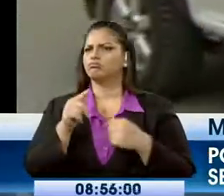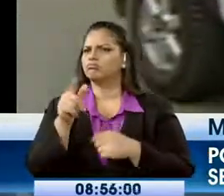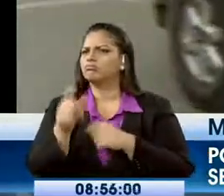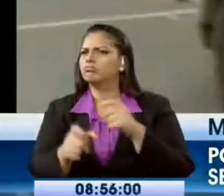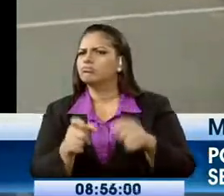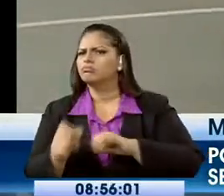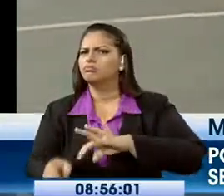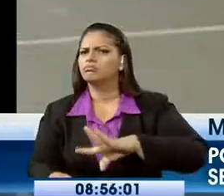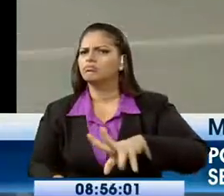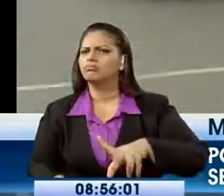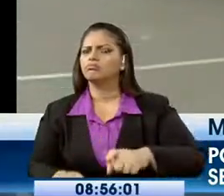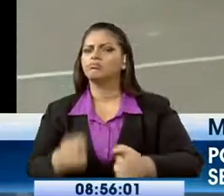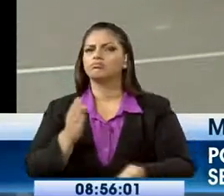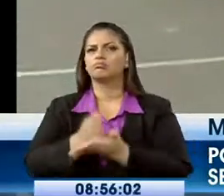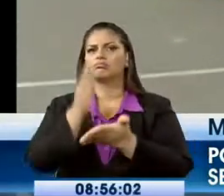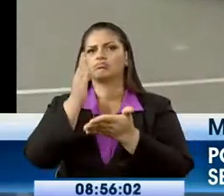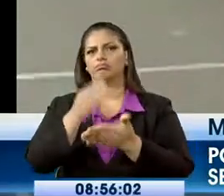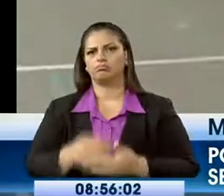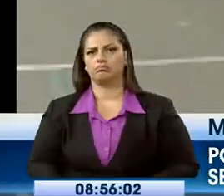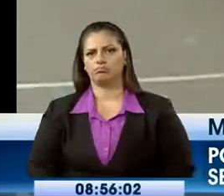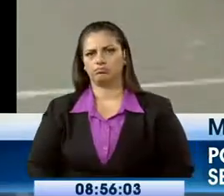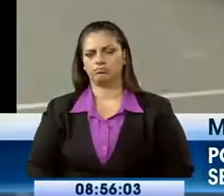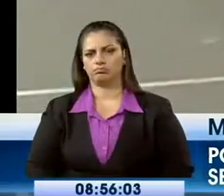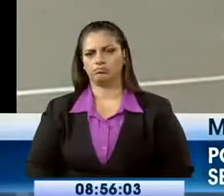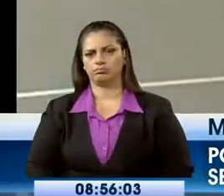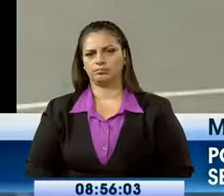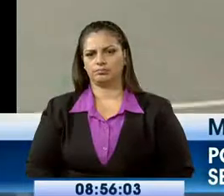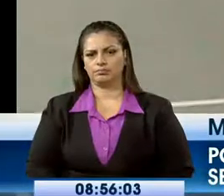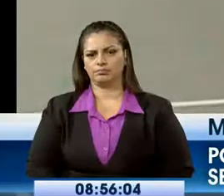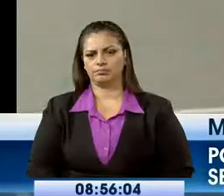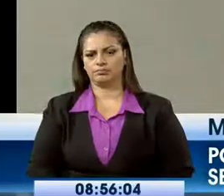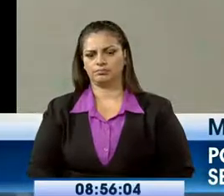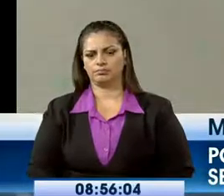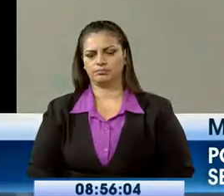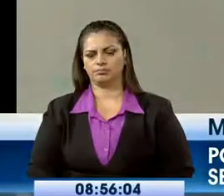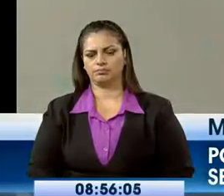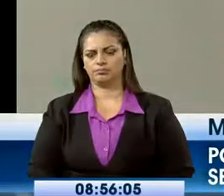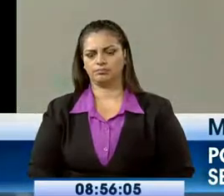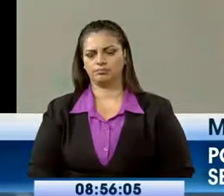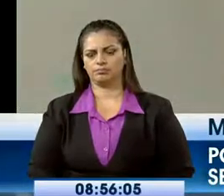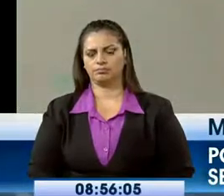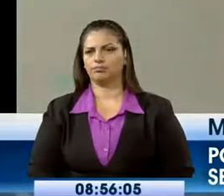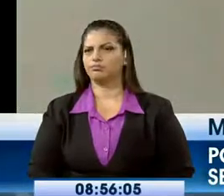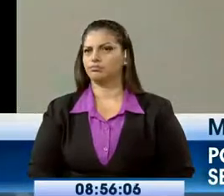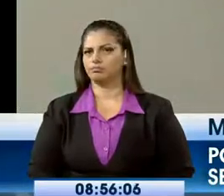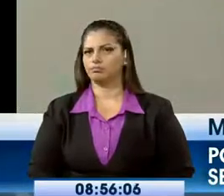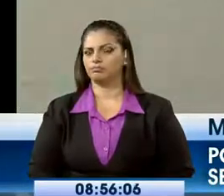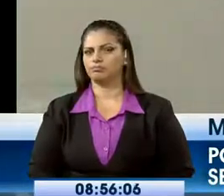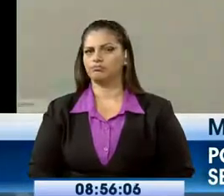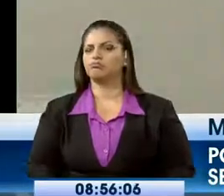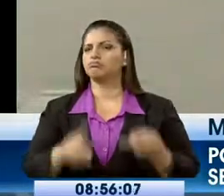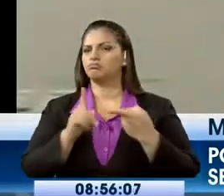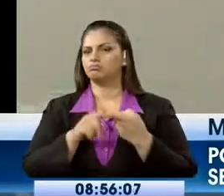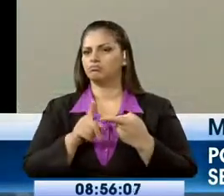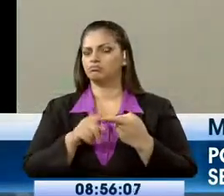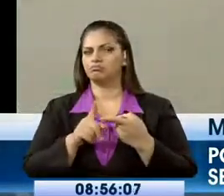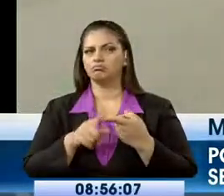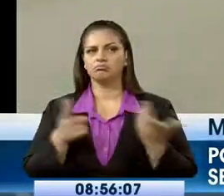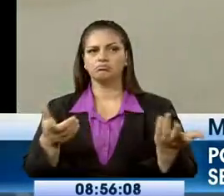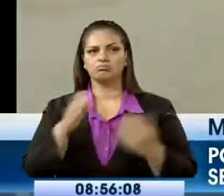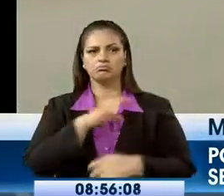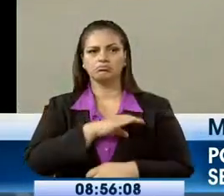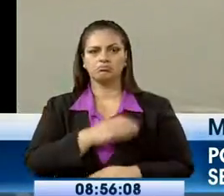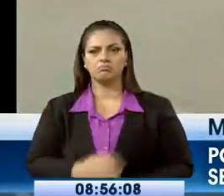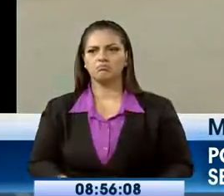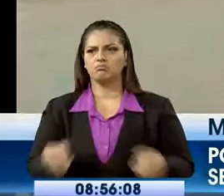que se cometa aquí por el sector. Pues primeramente se está intensificando los